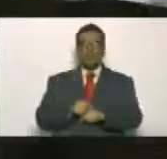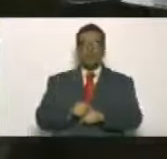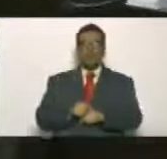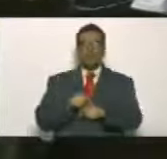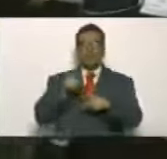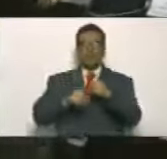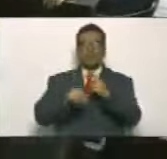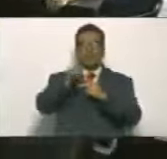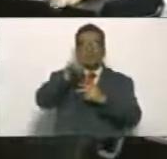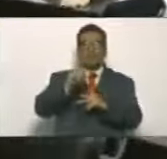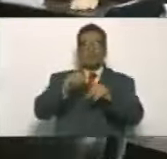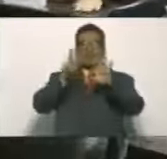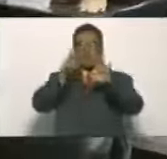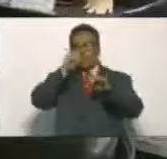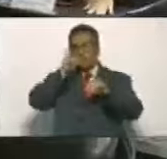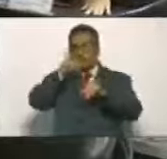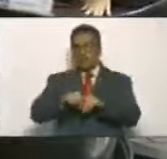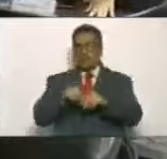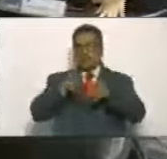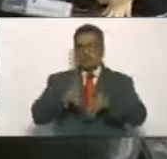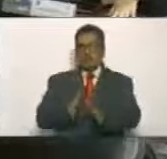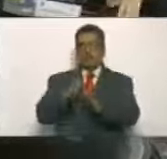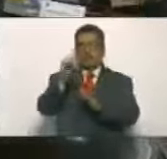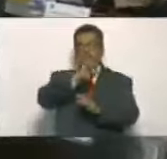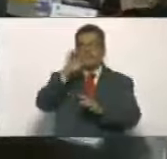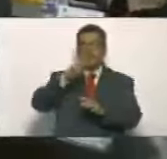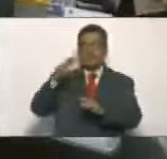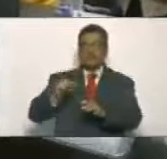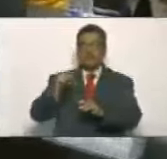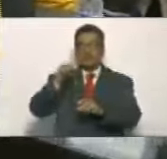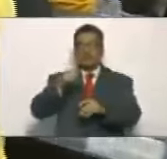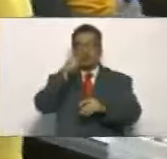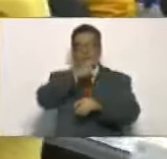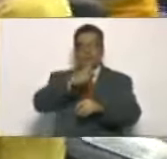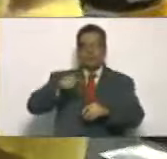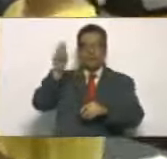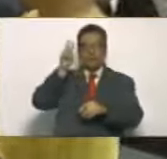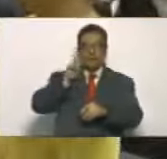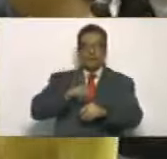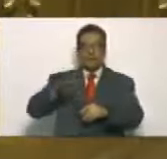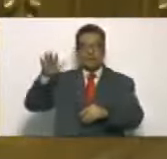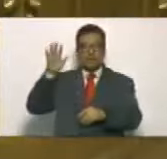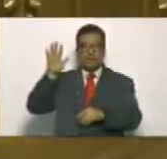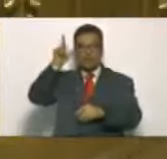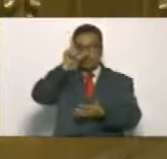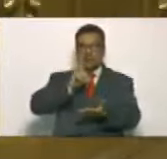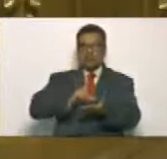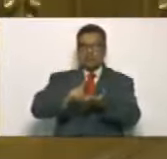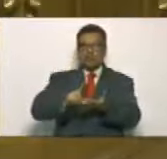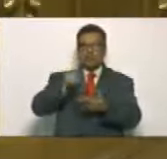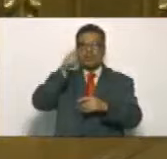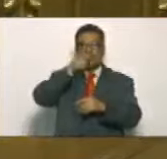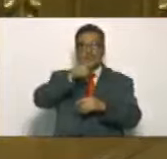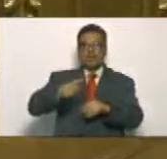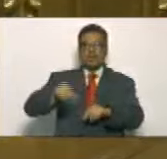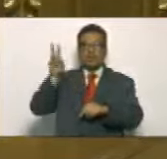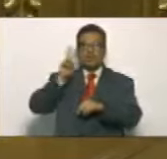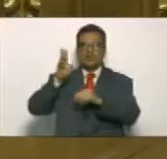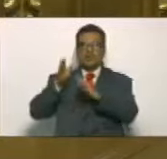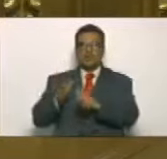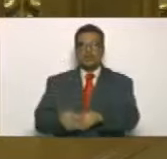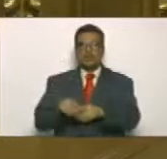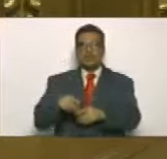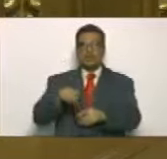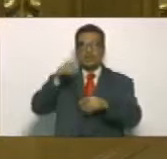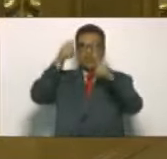A 207 años del nacimiento del general del pueblo soberano, juramos lealtad al pueblo de Venezuela,